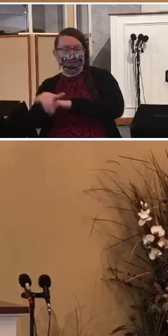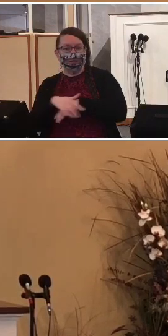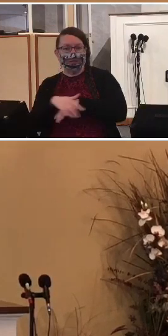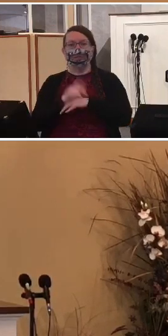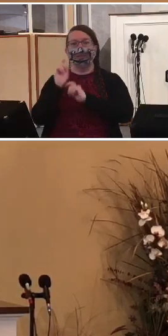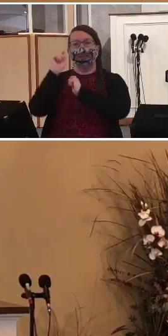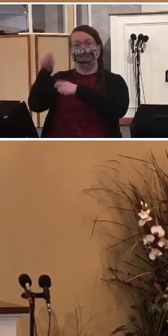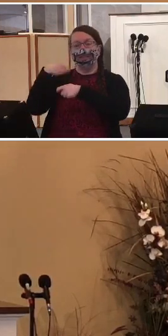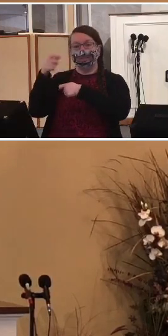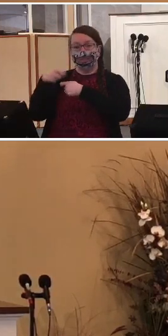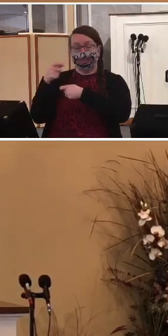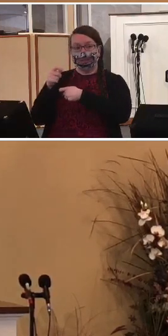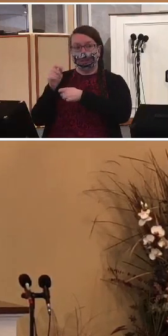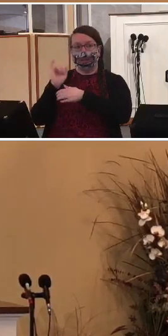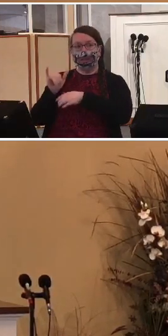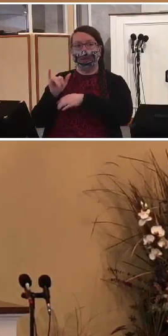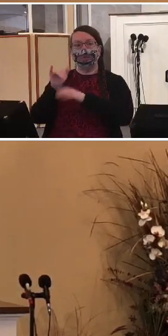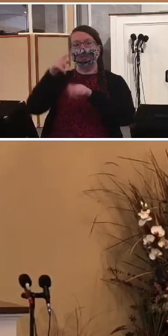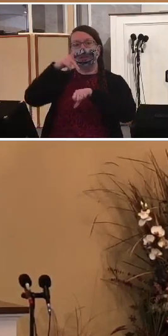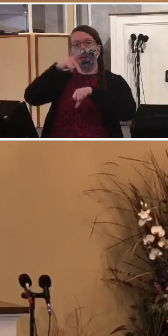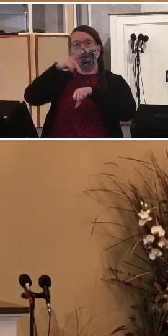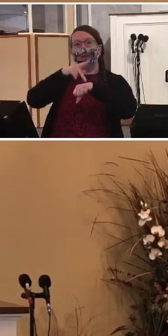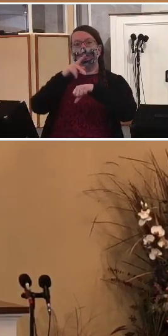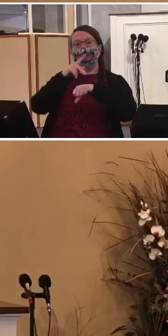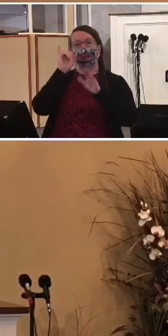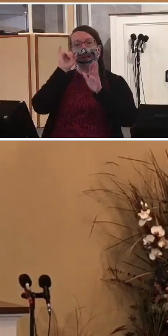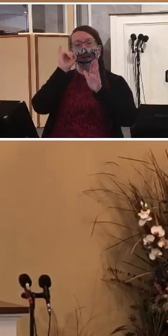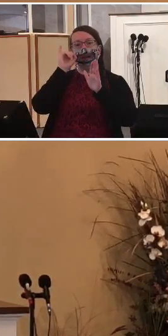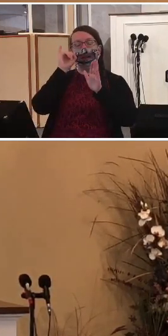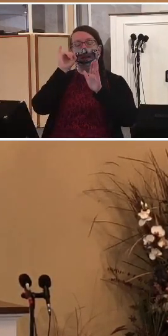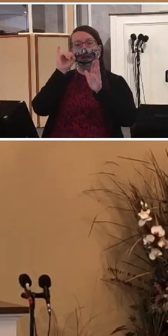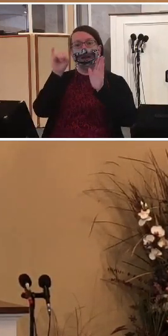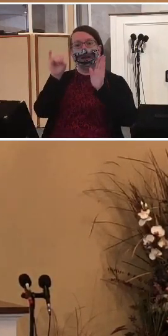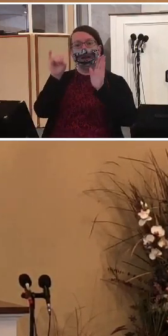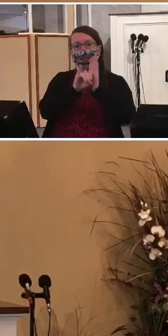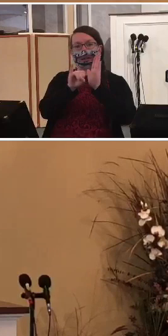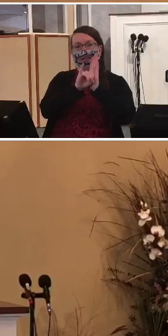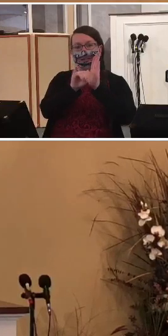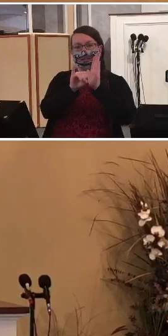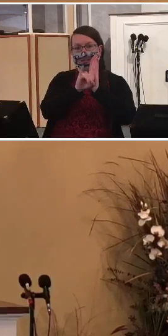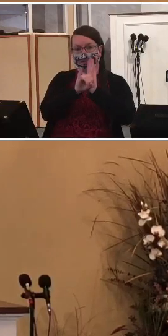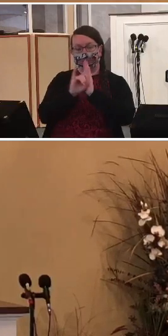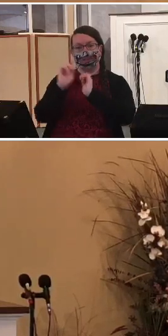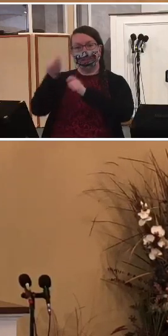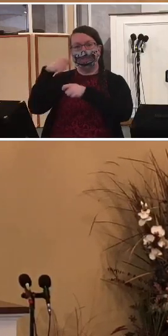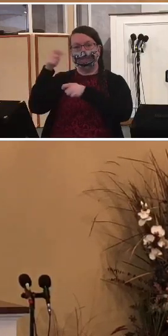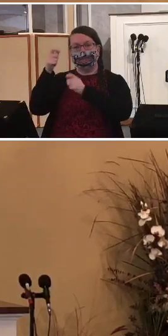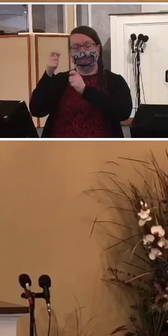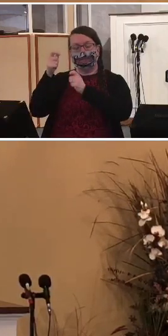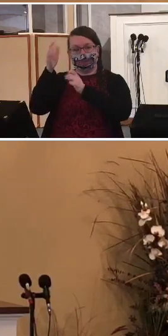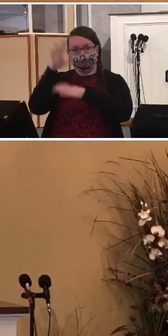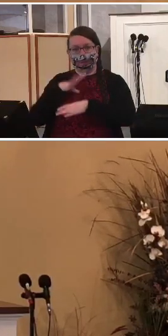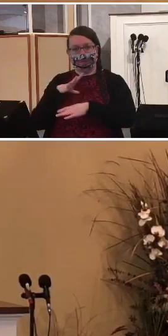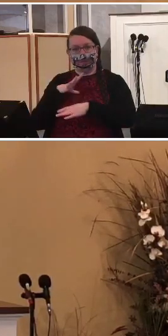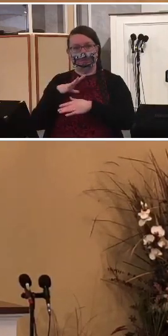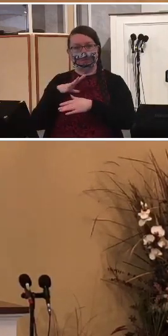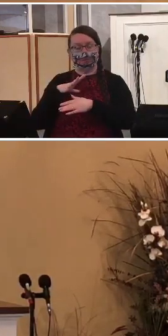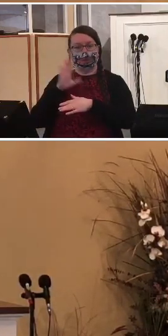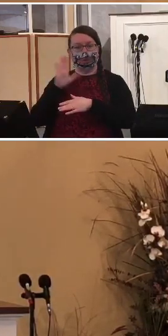Pescar era la identidad de Pedro. Él era un hombre pescador. Se ganaba la vida